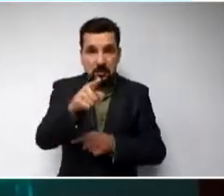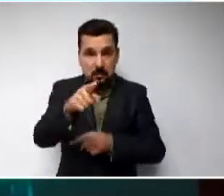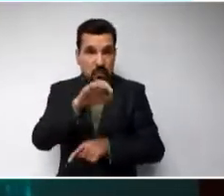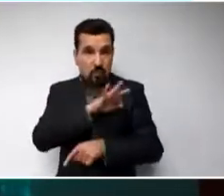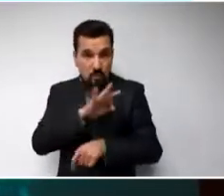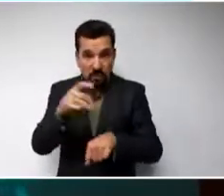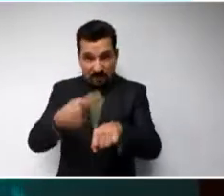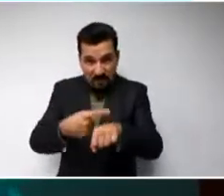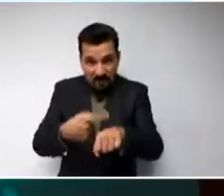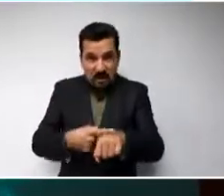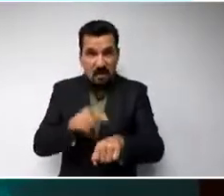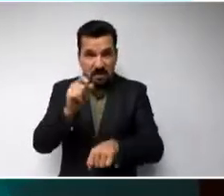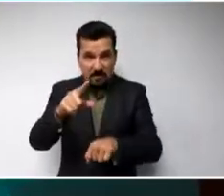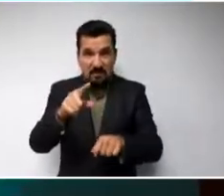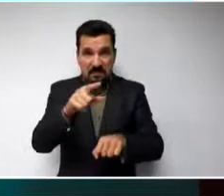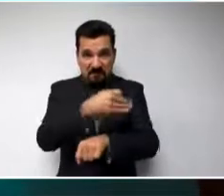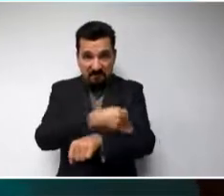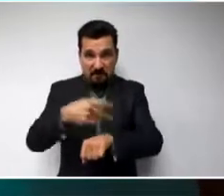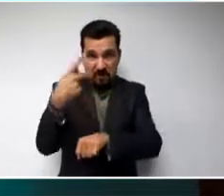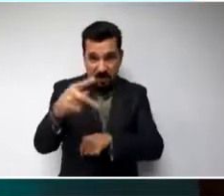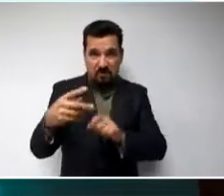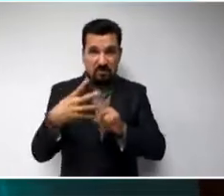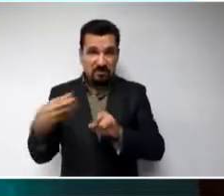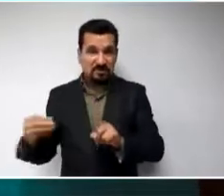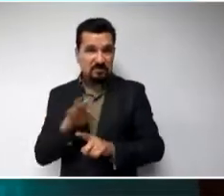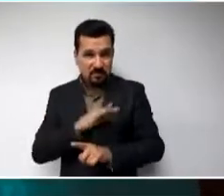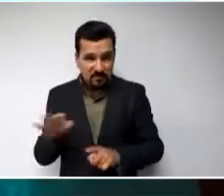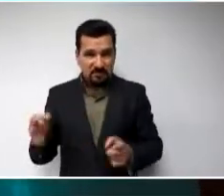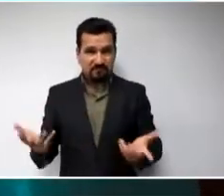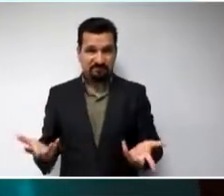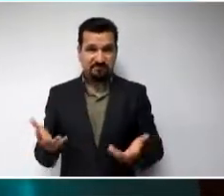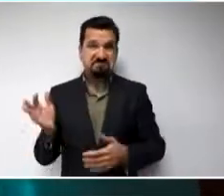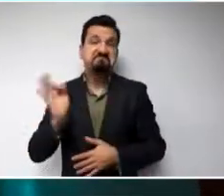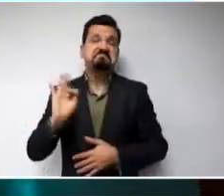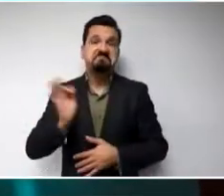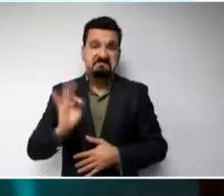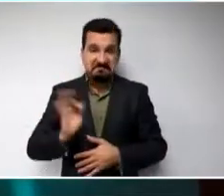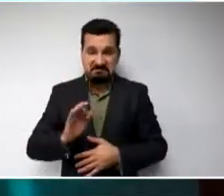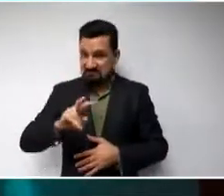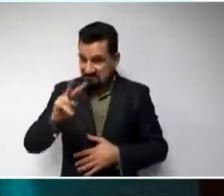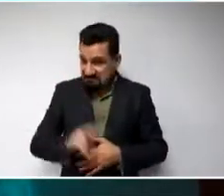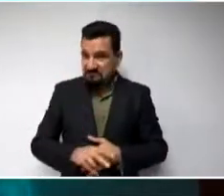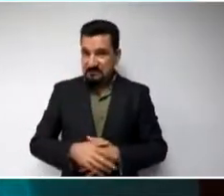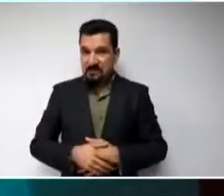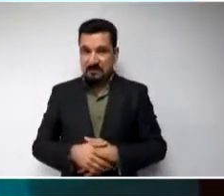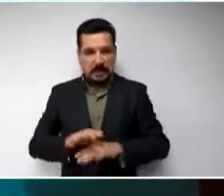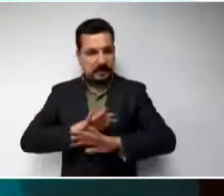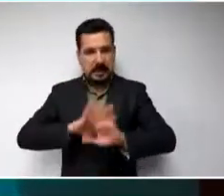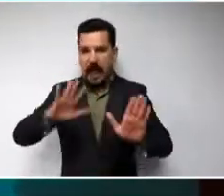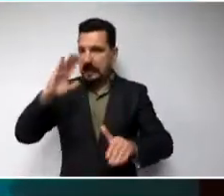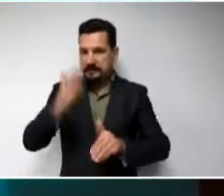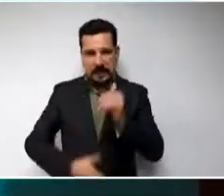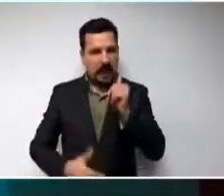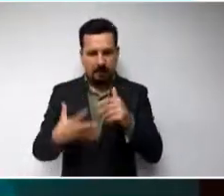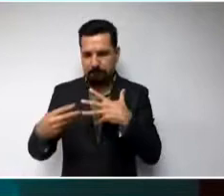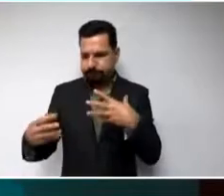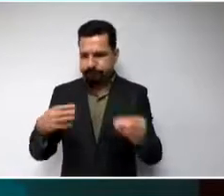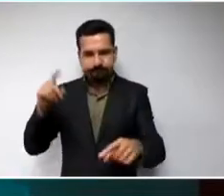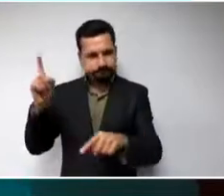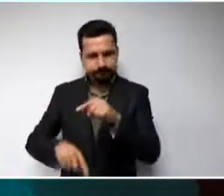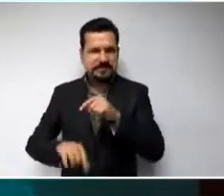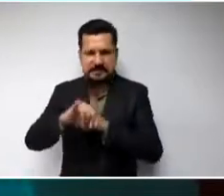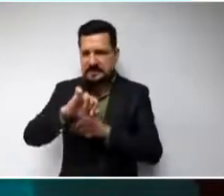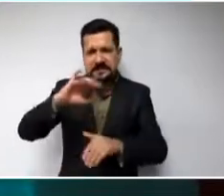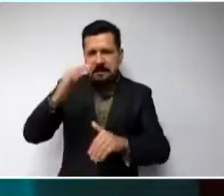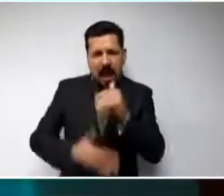y la de tu familia es muy probable que una vez que pase todo esto porque va a